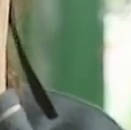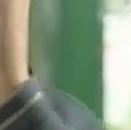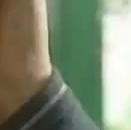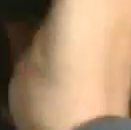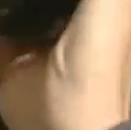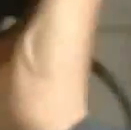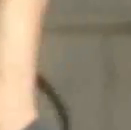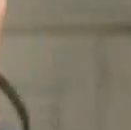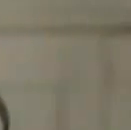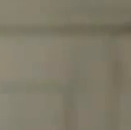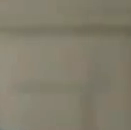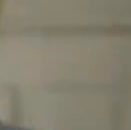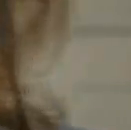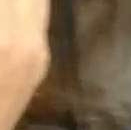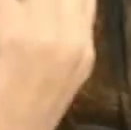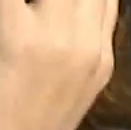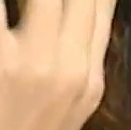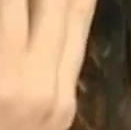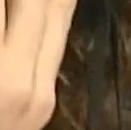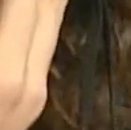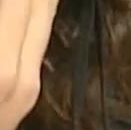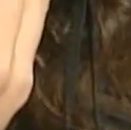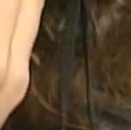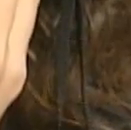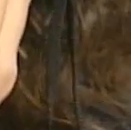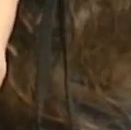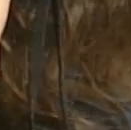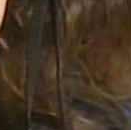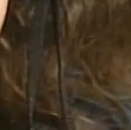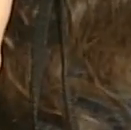no ahora no está de parte de quién